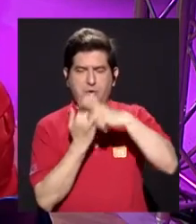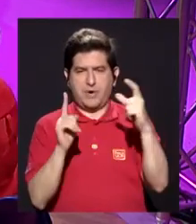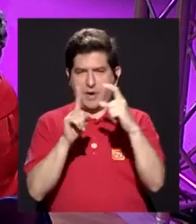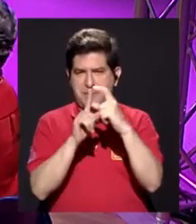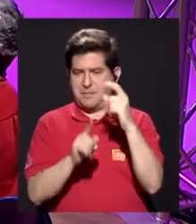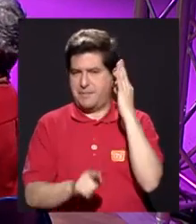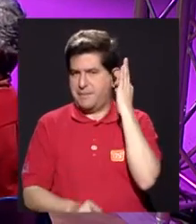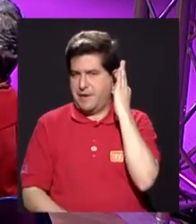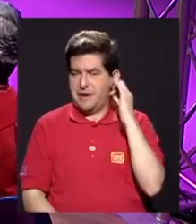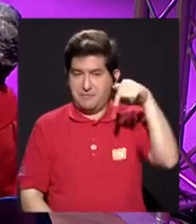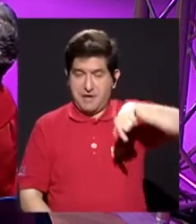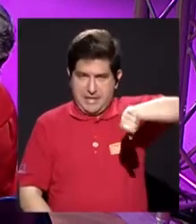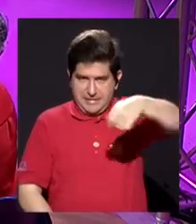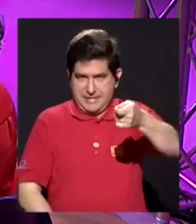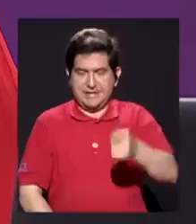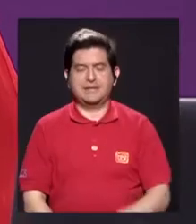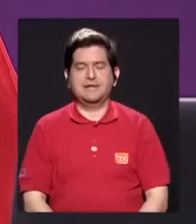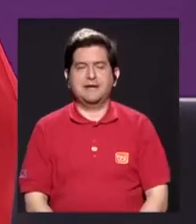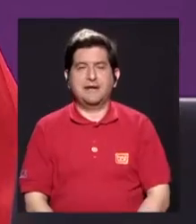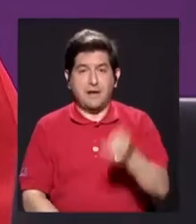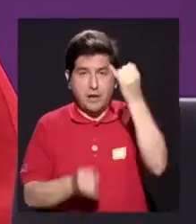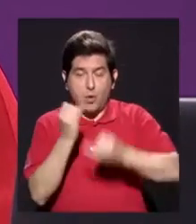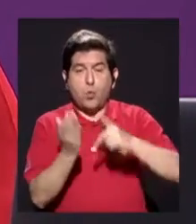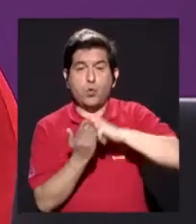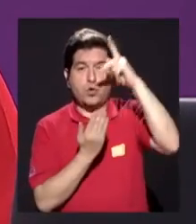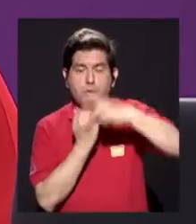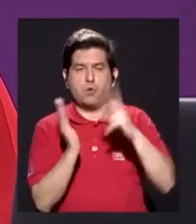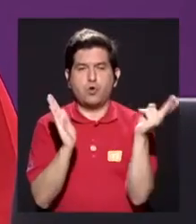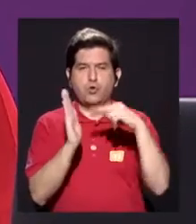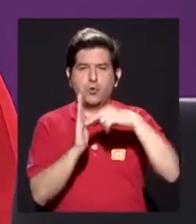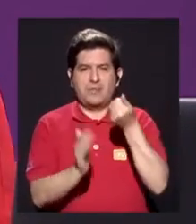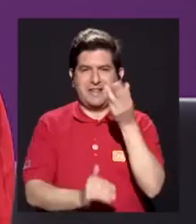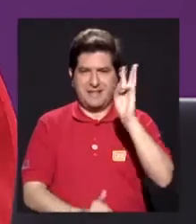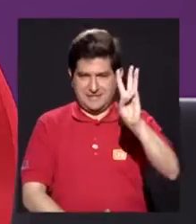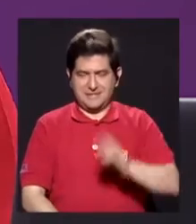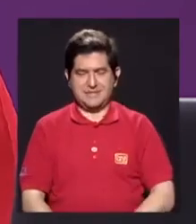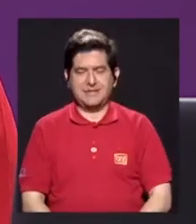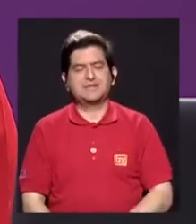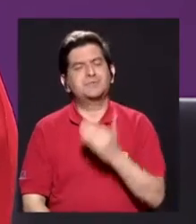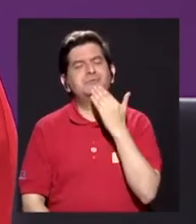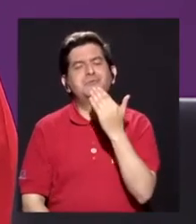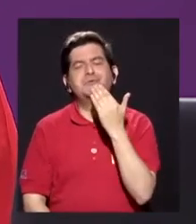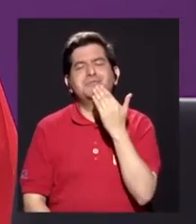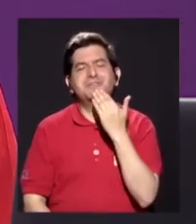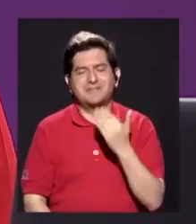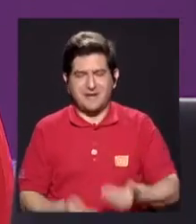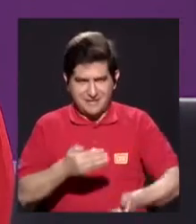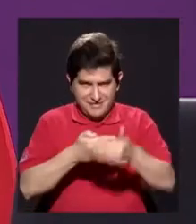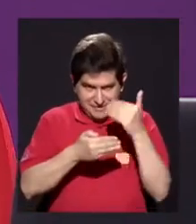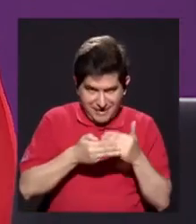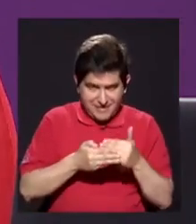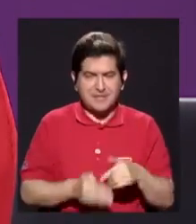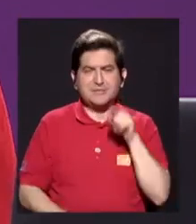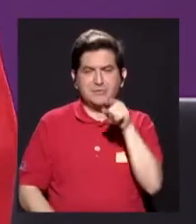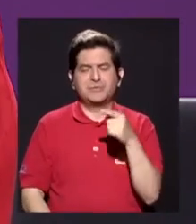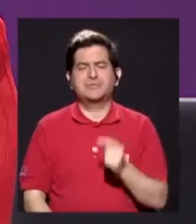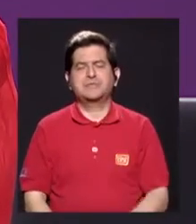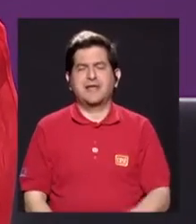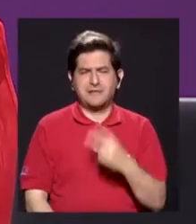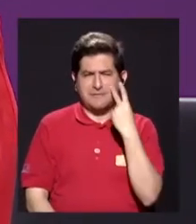de este canal. Es nuestro último programa de 2016, les damos las gracias de antemano por habernos visto